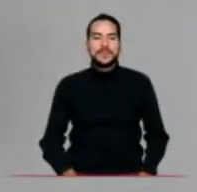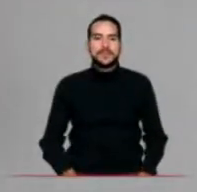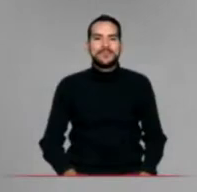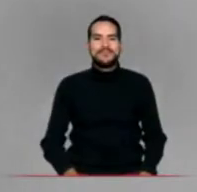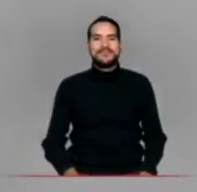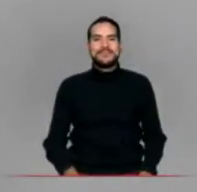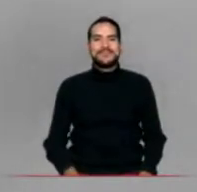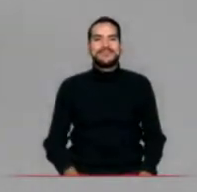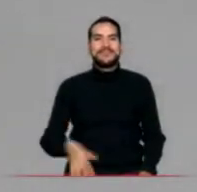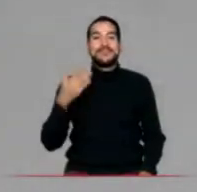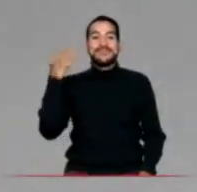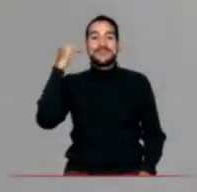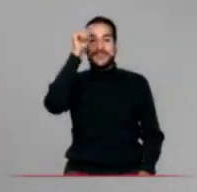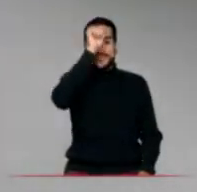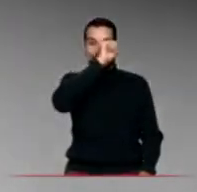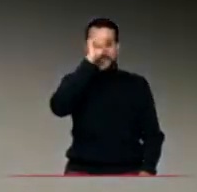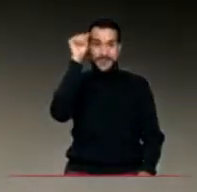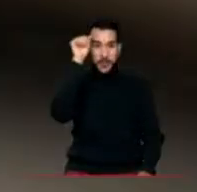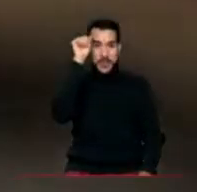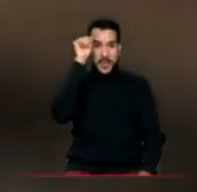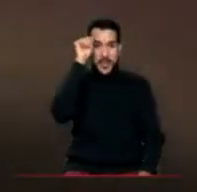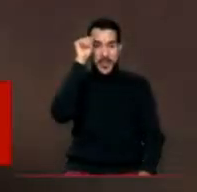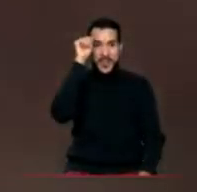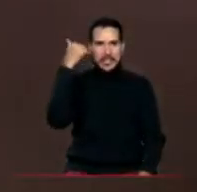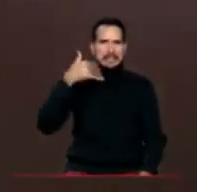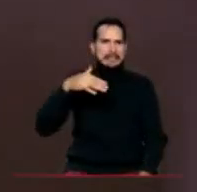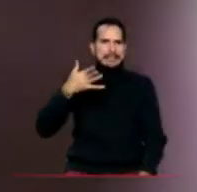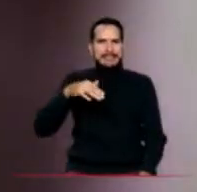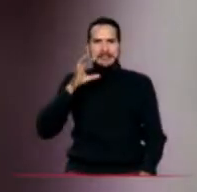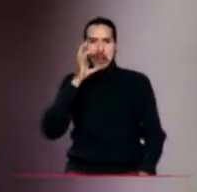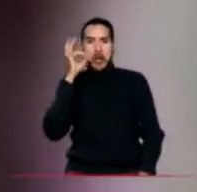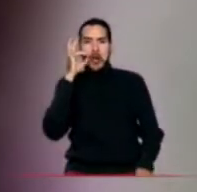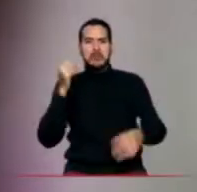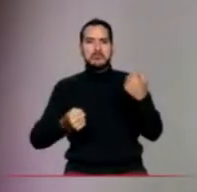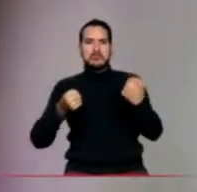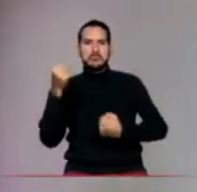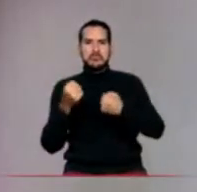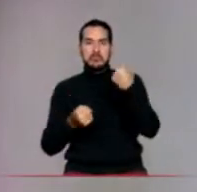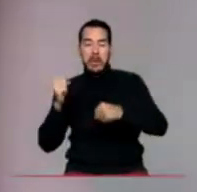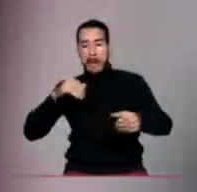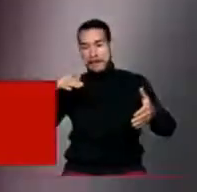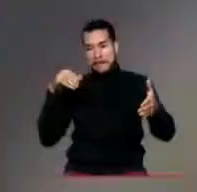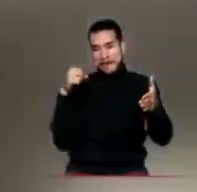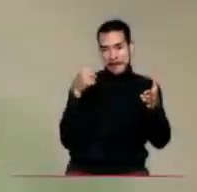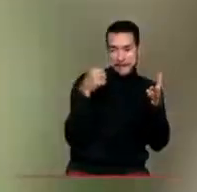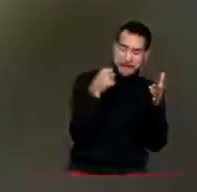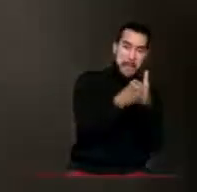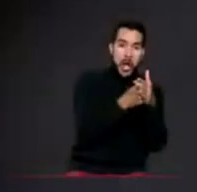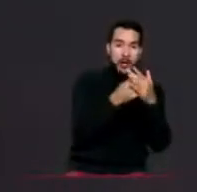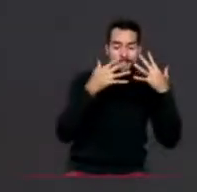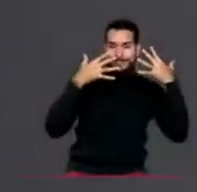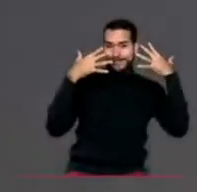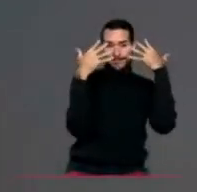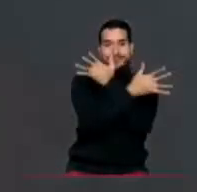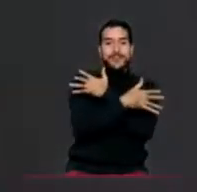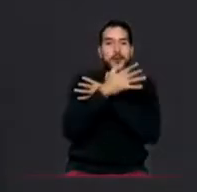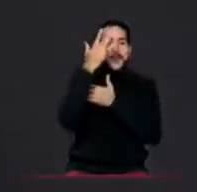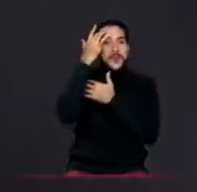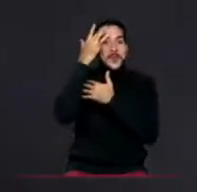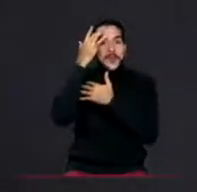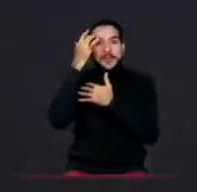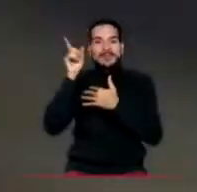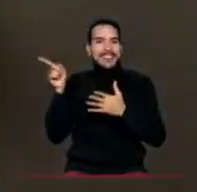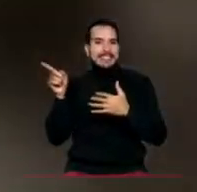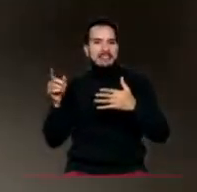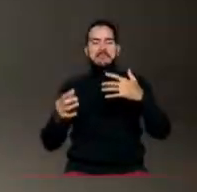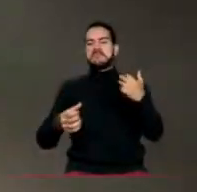El domingo de resurrección se convirtió en un calvario para el conductor de ese vehículo, quien según testigos habría perdido el control luego de padecer un calambre y